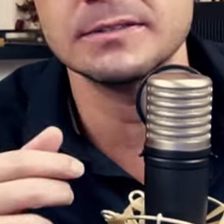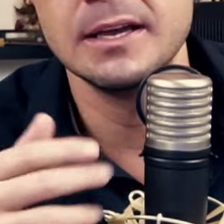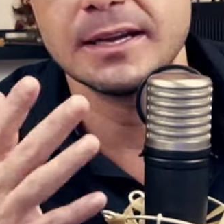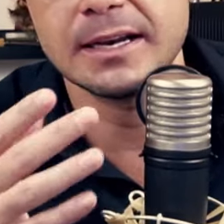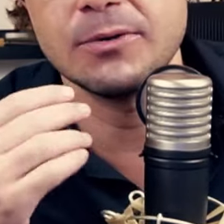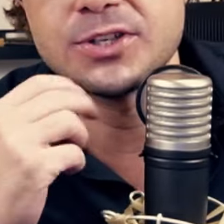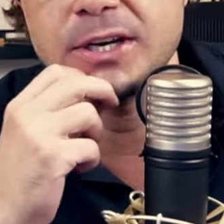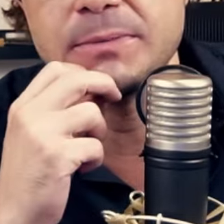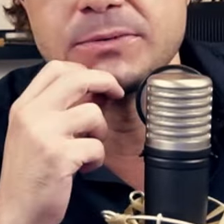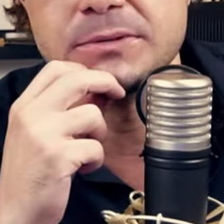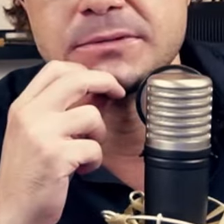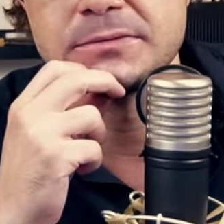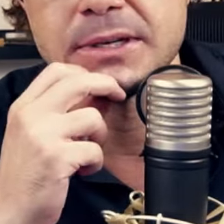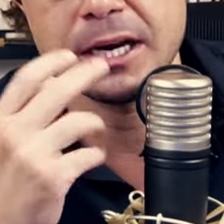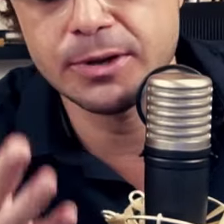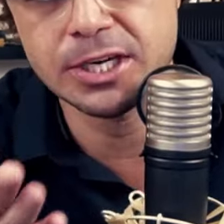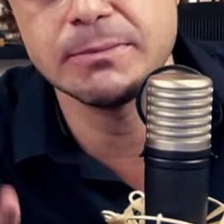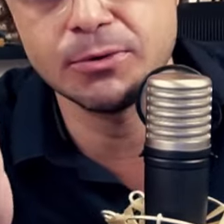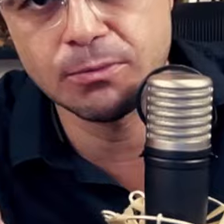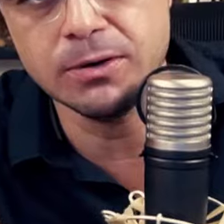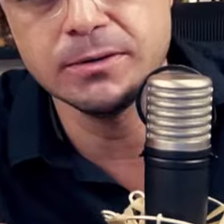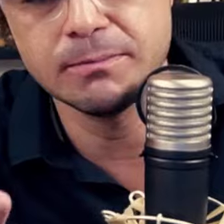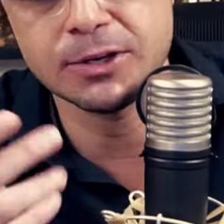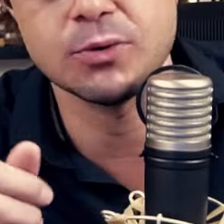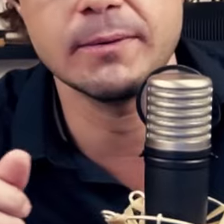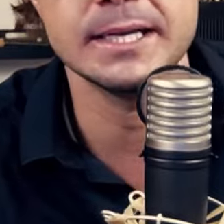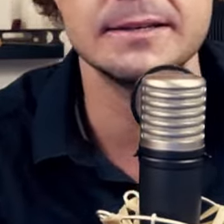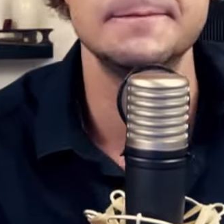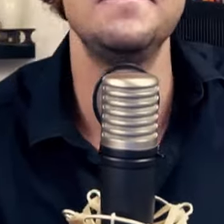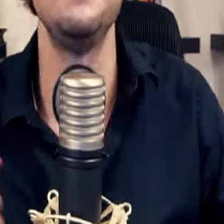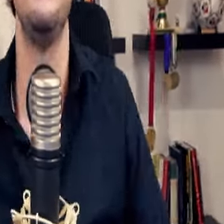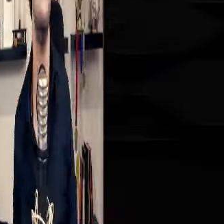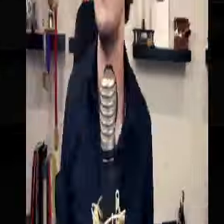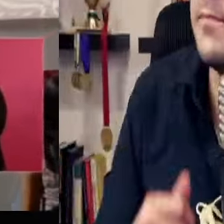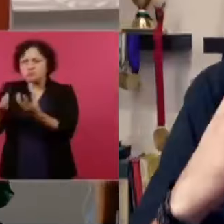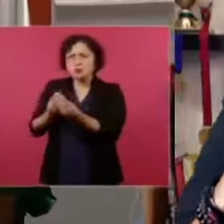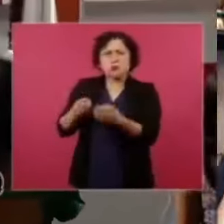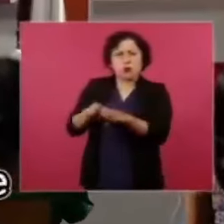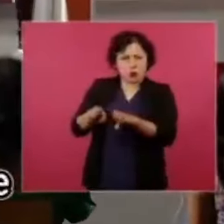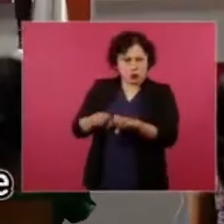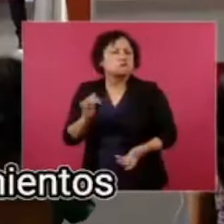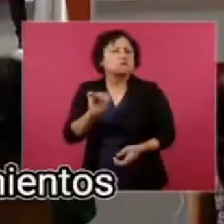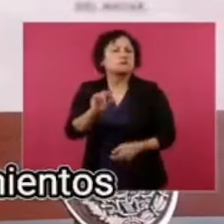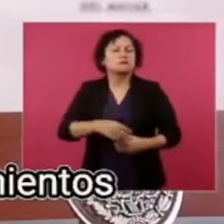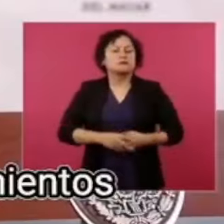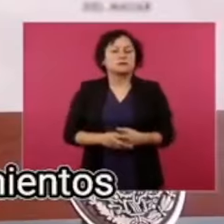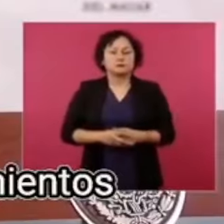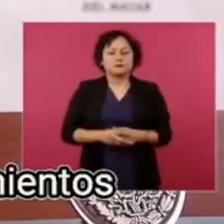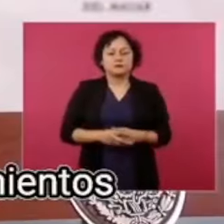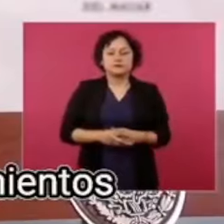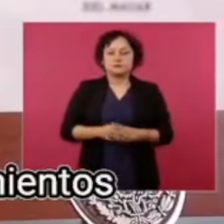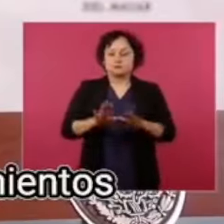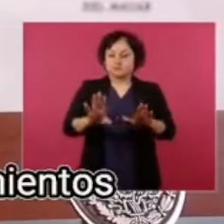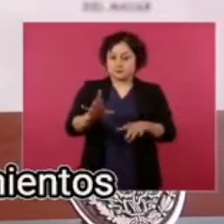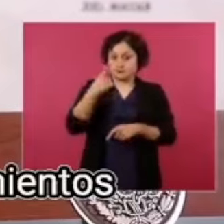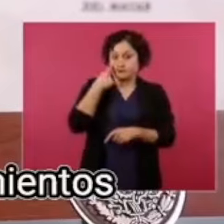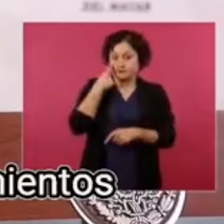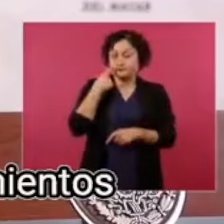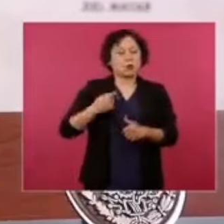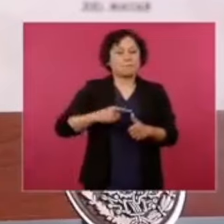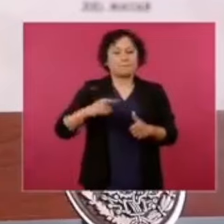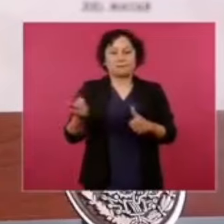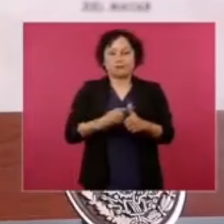personas que Claudia shb que Claudia shb nombró para su gabinete primero decir que son muy buenos los